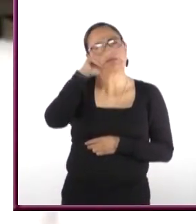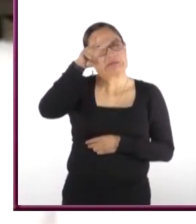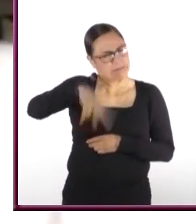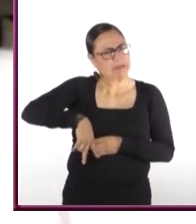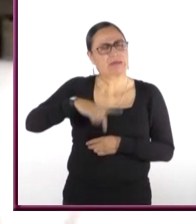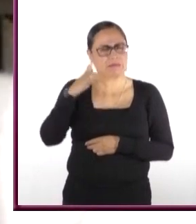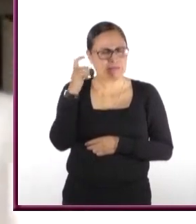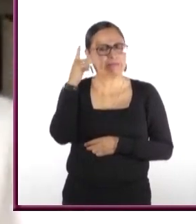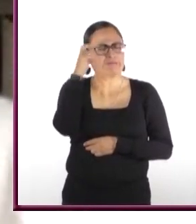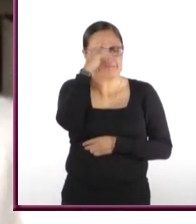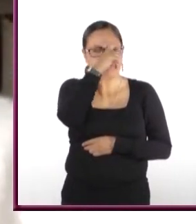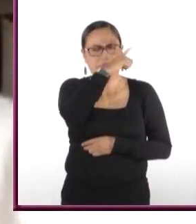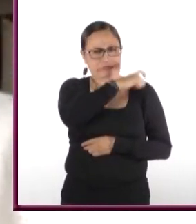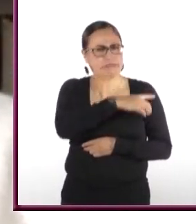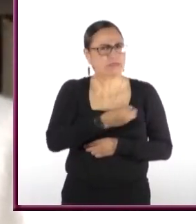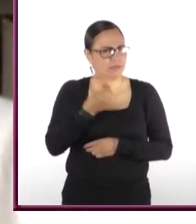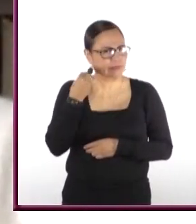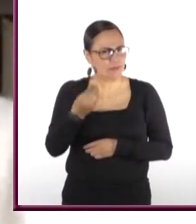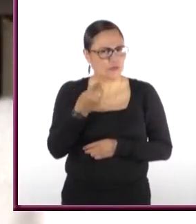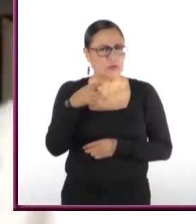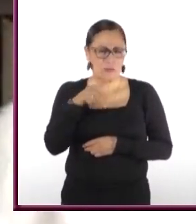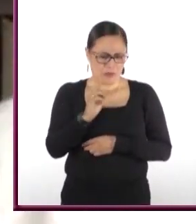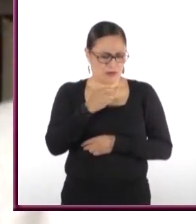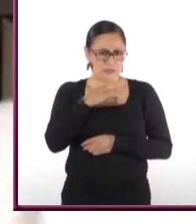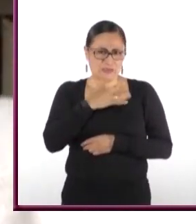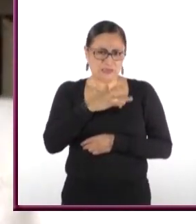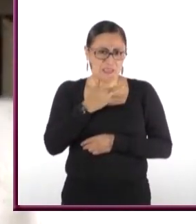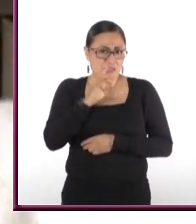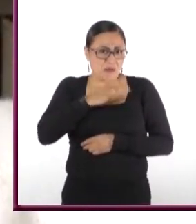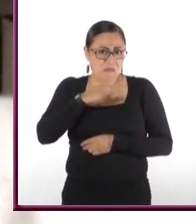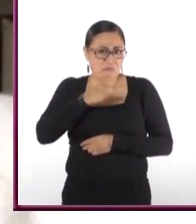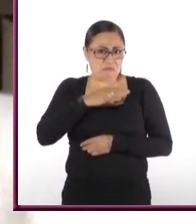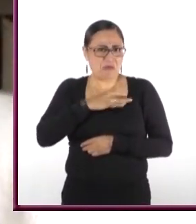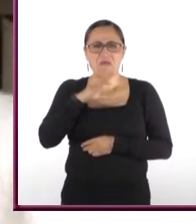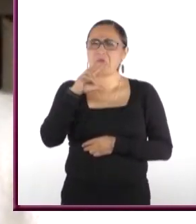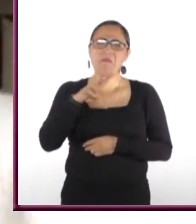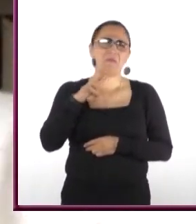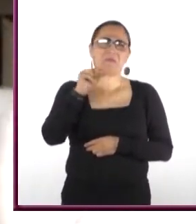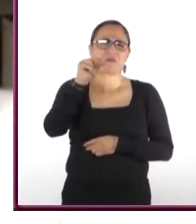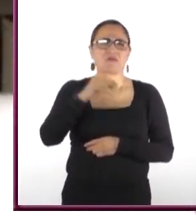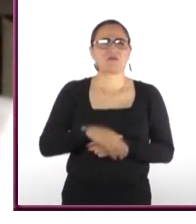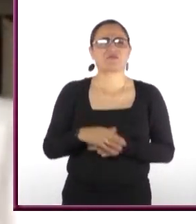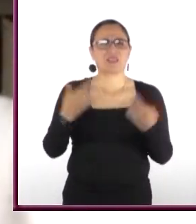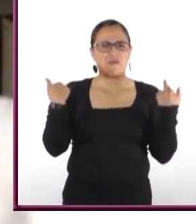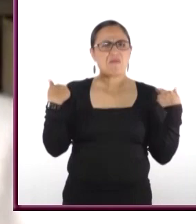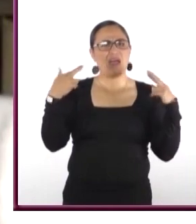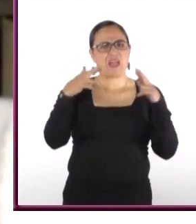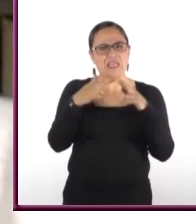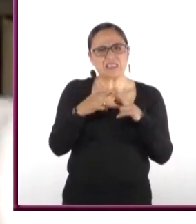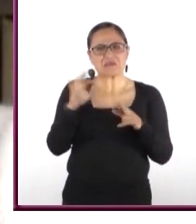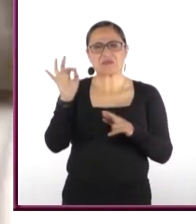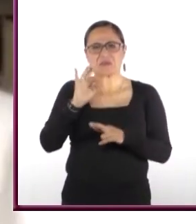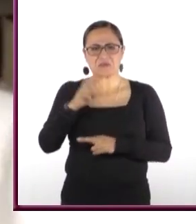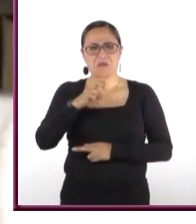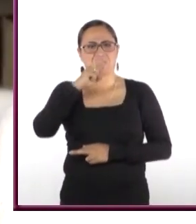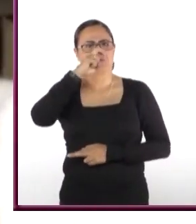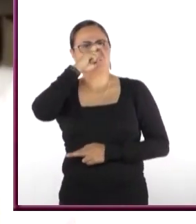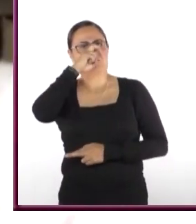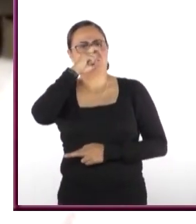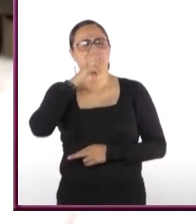veces muy difíciles, pero miedo nunca les tuve. O sea, había algún maestro gruñón por